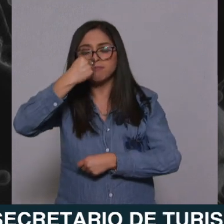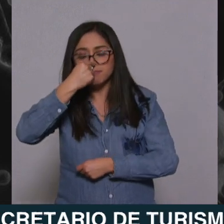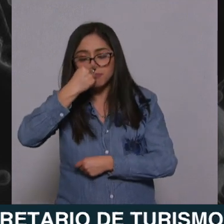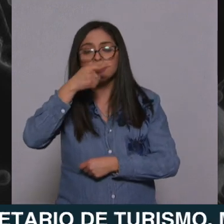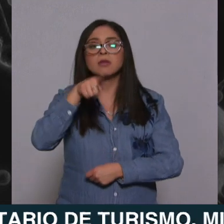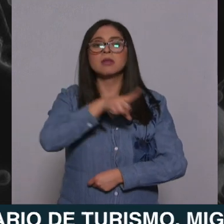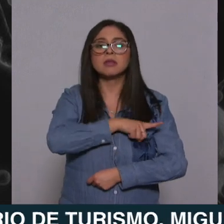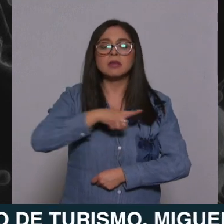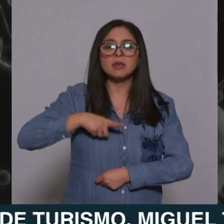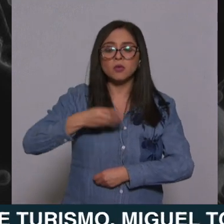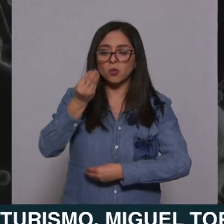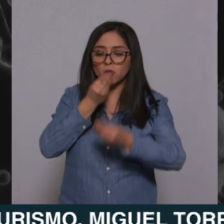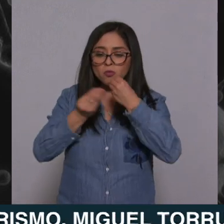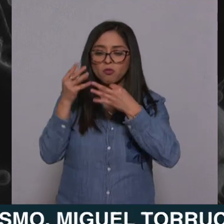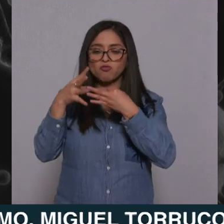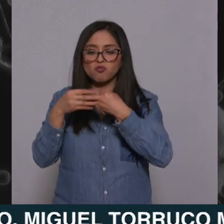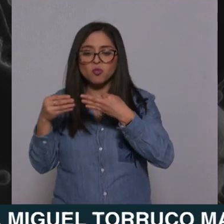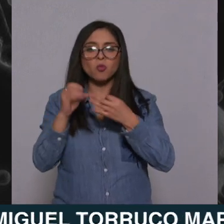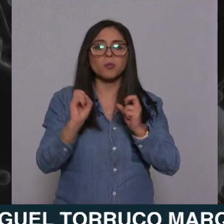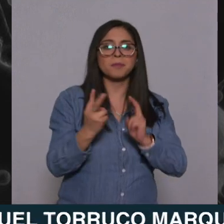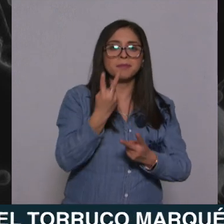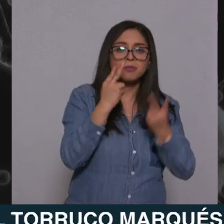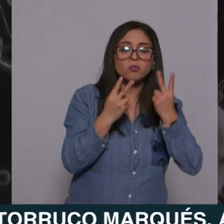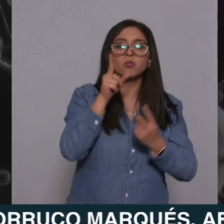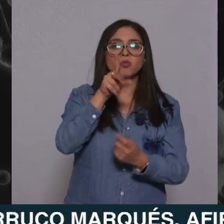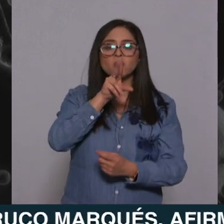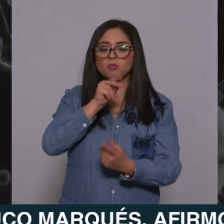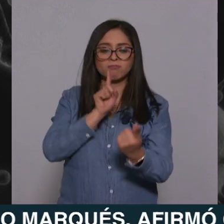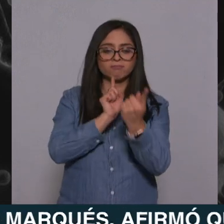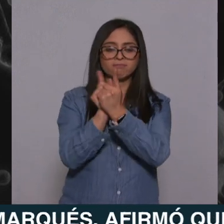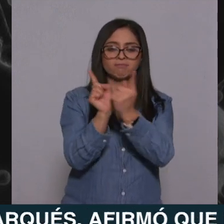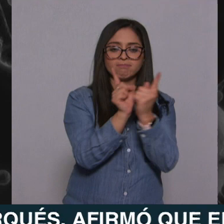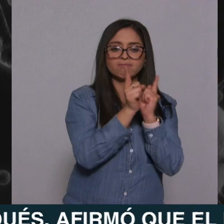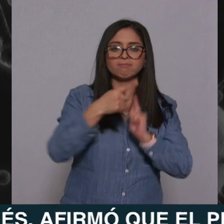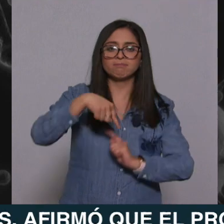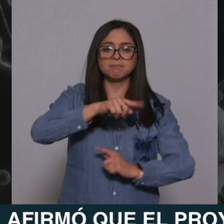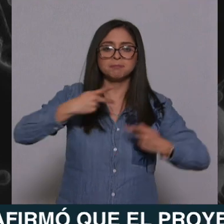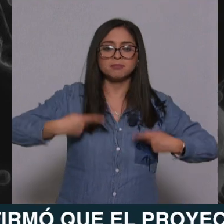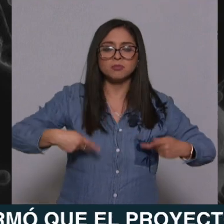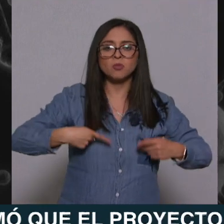consumir muchas frutas y verduras y evitar contacto con personas que